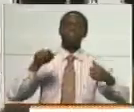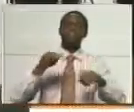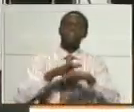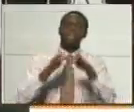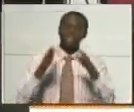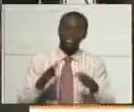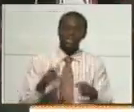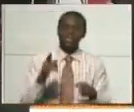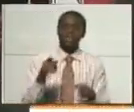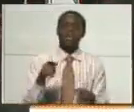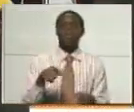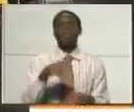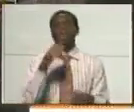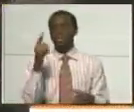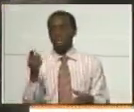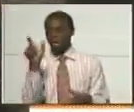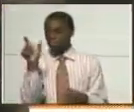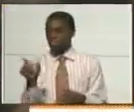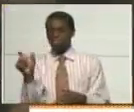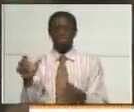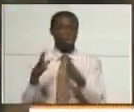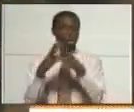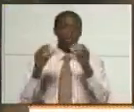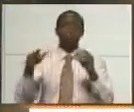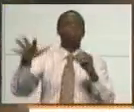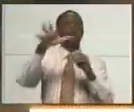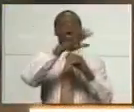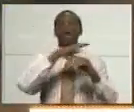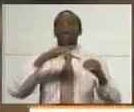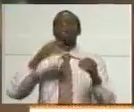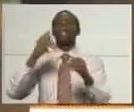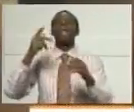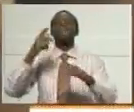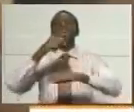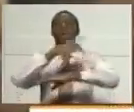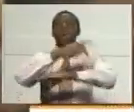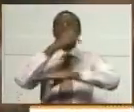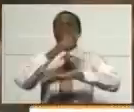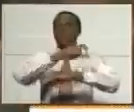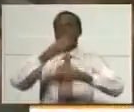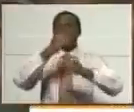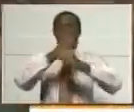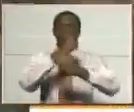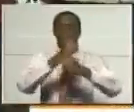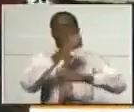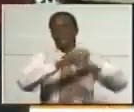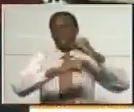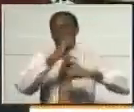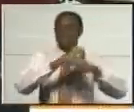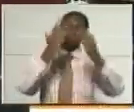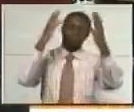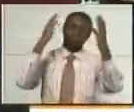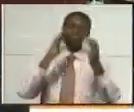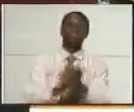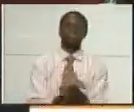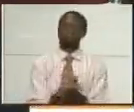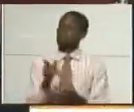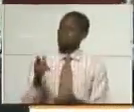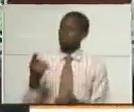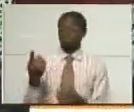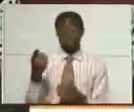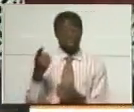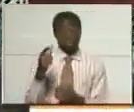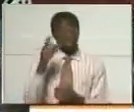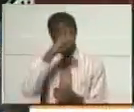Martínez, a Eulogio, un saludo a toda la clase obrera petrolera. Bueno, Diosdado, hoy hemos estado dando buenas batallas, siempre.